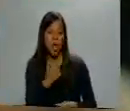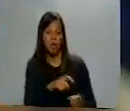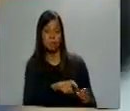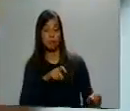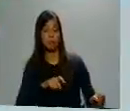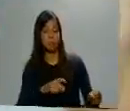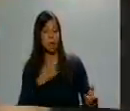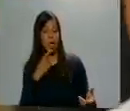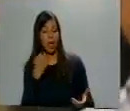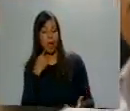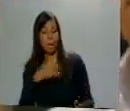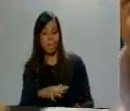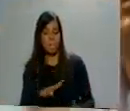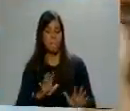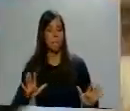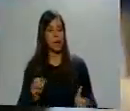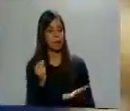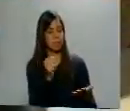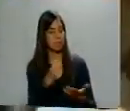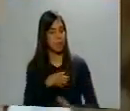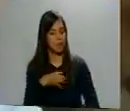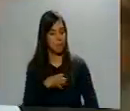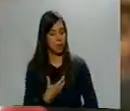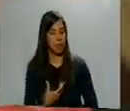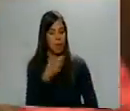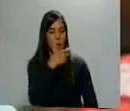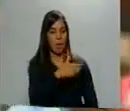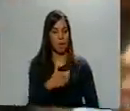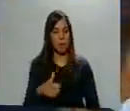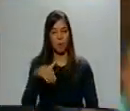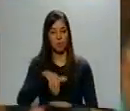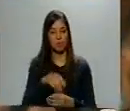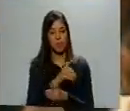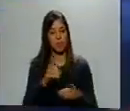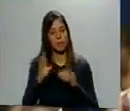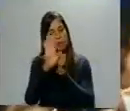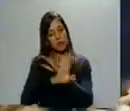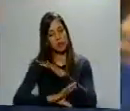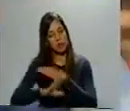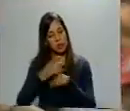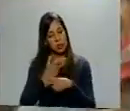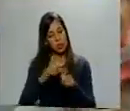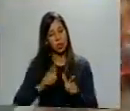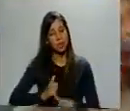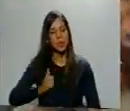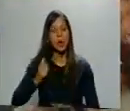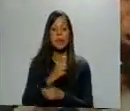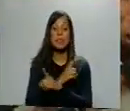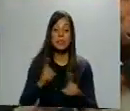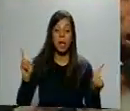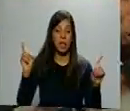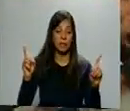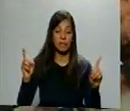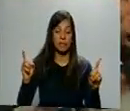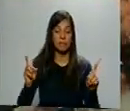del pueblo venezolano a defender su soberanía, a defender su integridad, a defender su democracia.